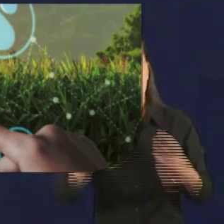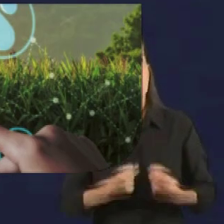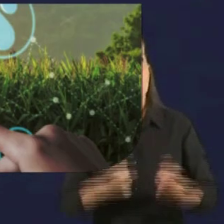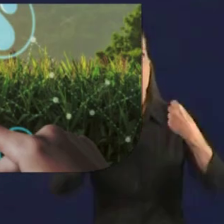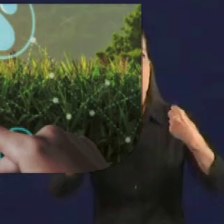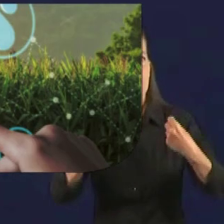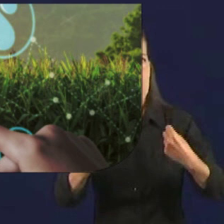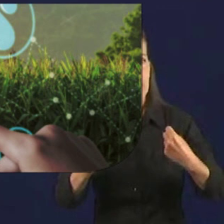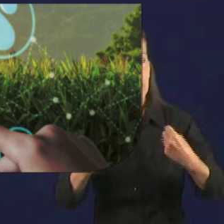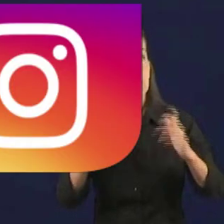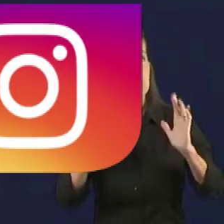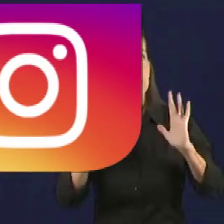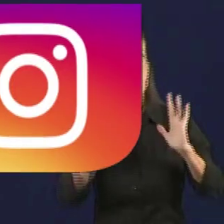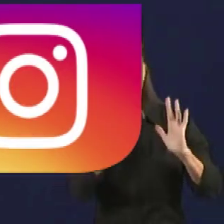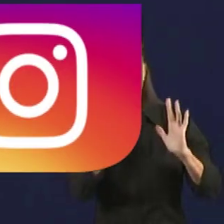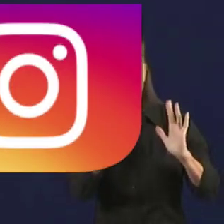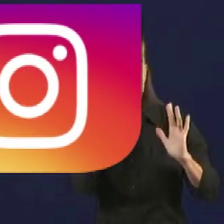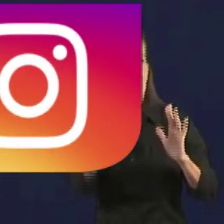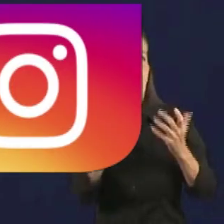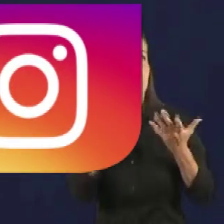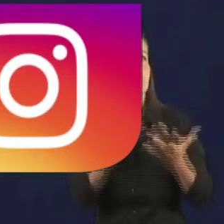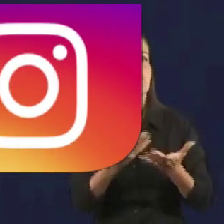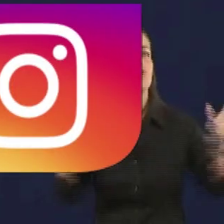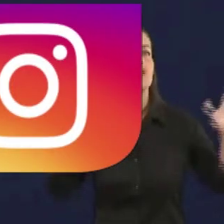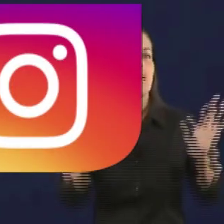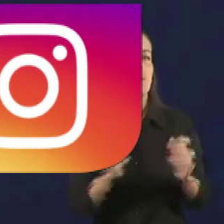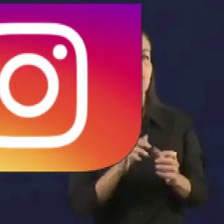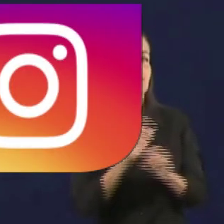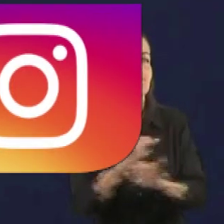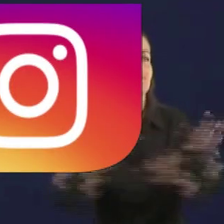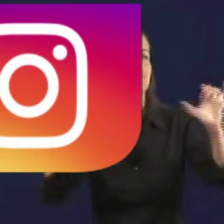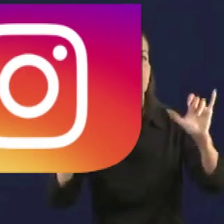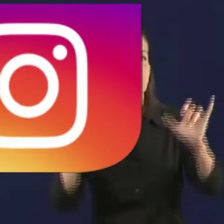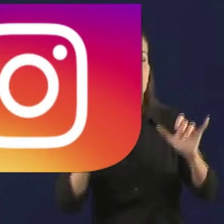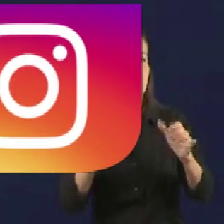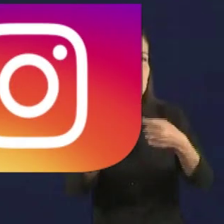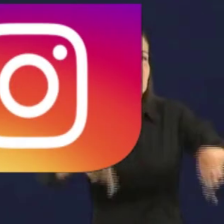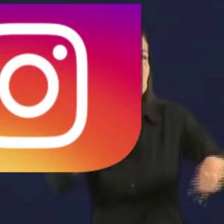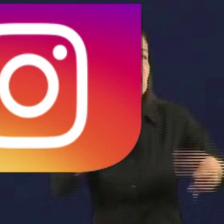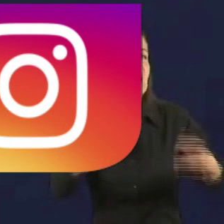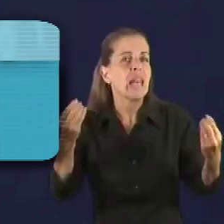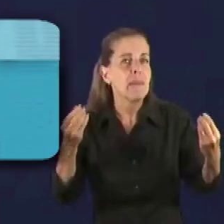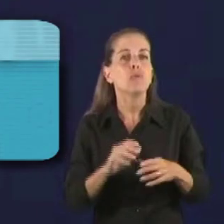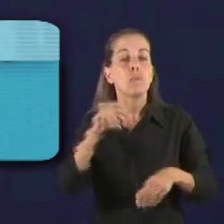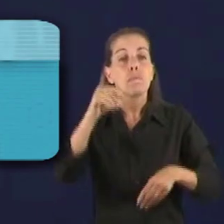me parece que mostramos lo que queremos hacer. La gente votó efectivamente